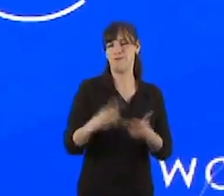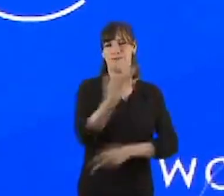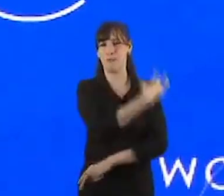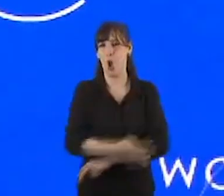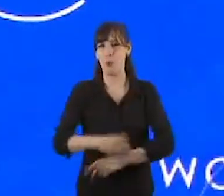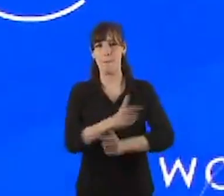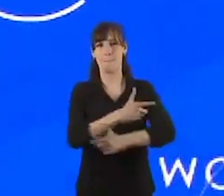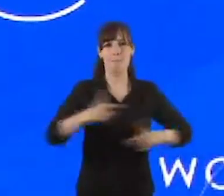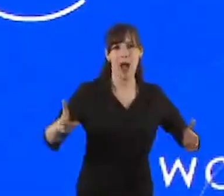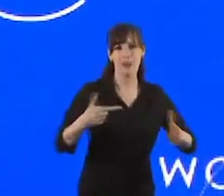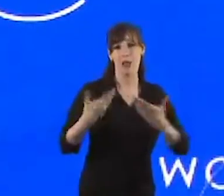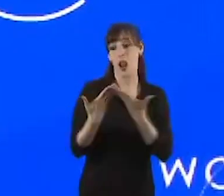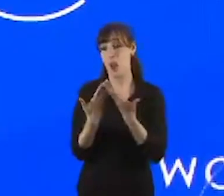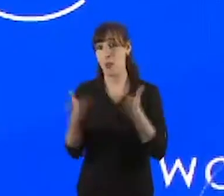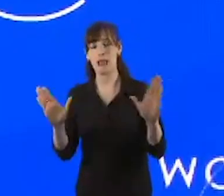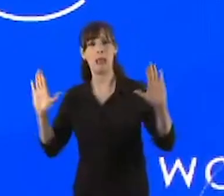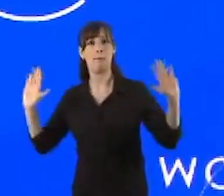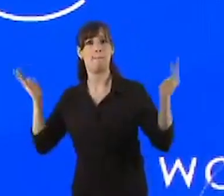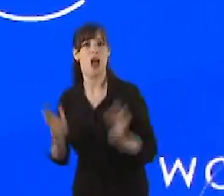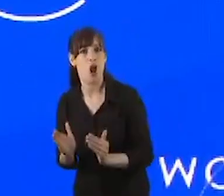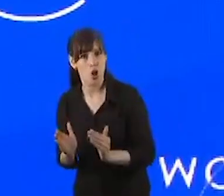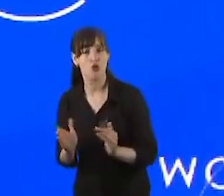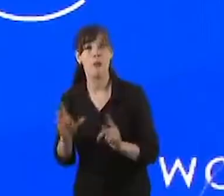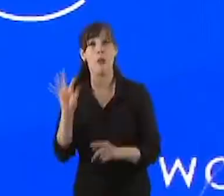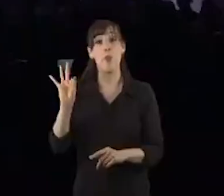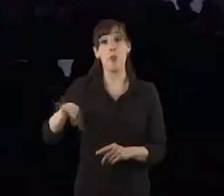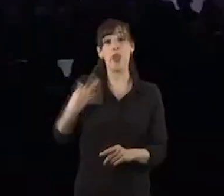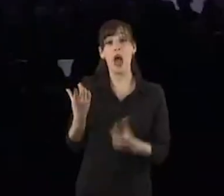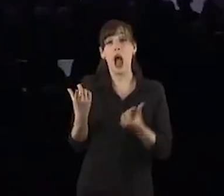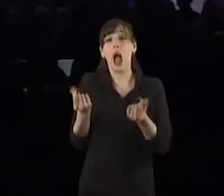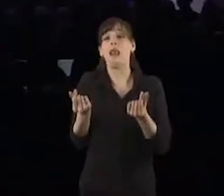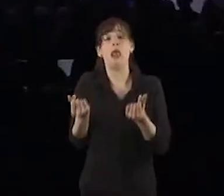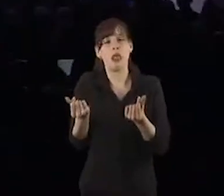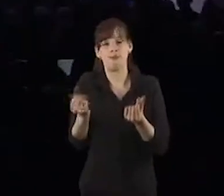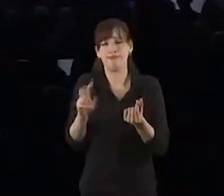menos libertad y, en consecuencia, peor nivel de vida.